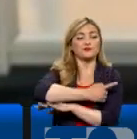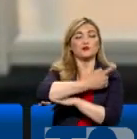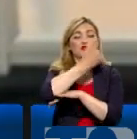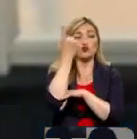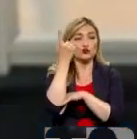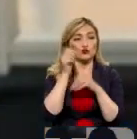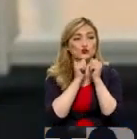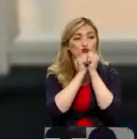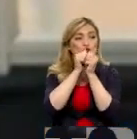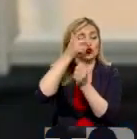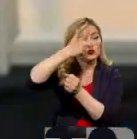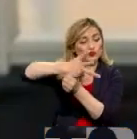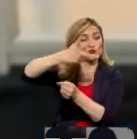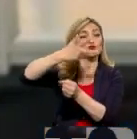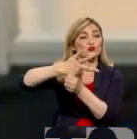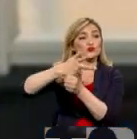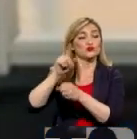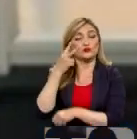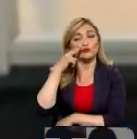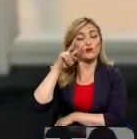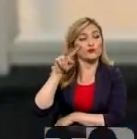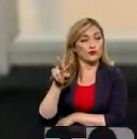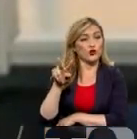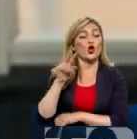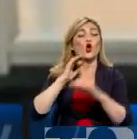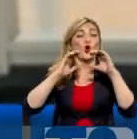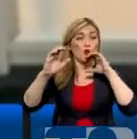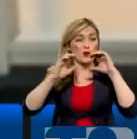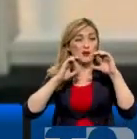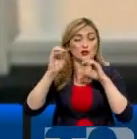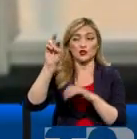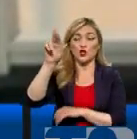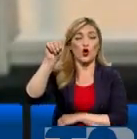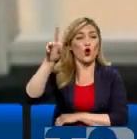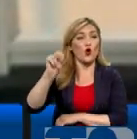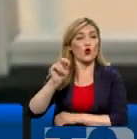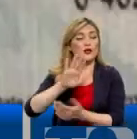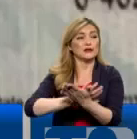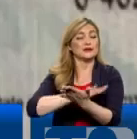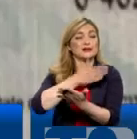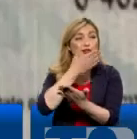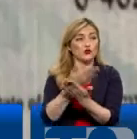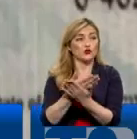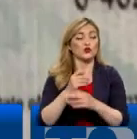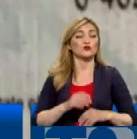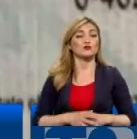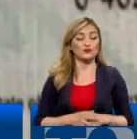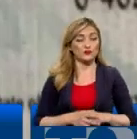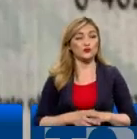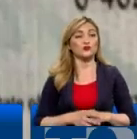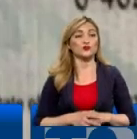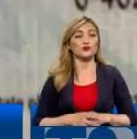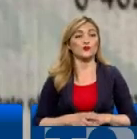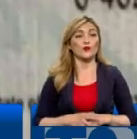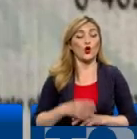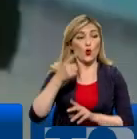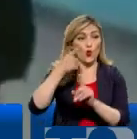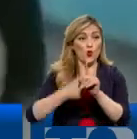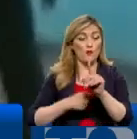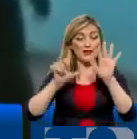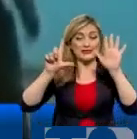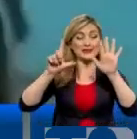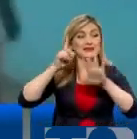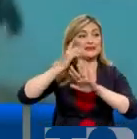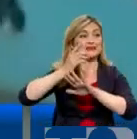está acompañado de un video donde se observa la conversación de Oren con su traductor. Allí, exactamente un mes y